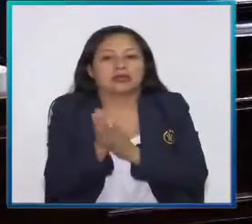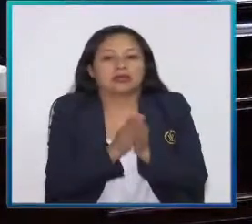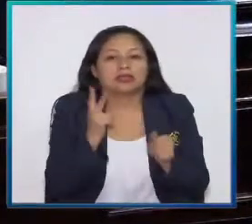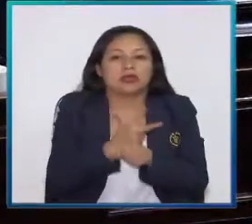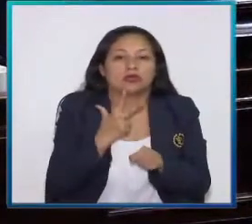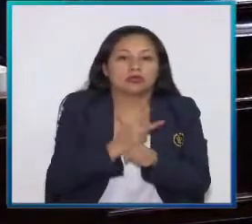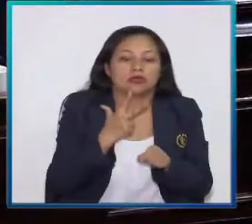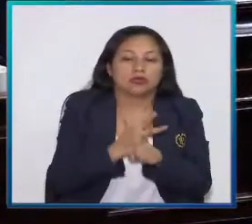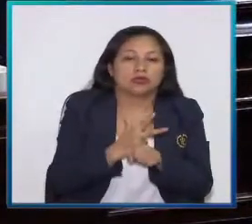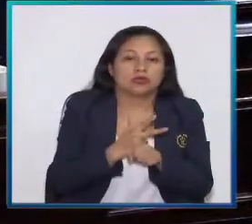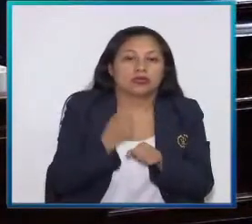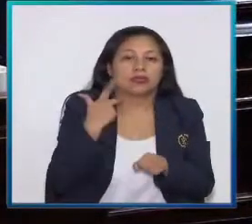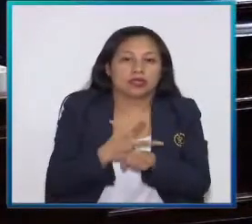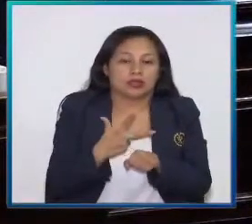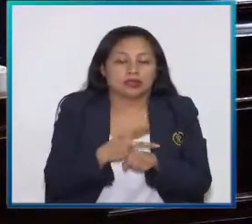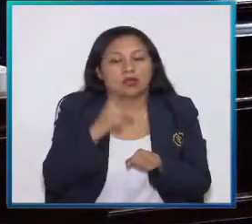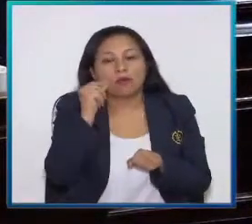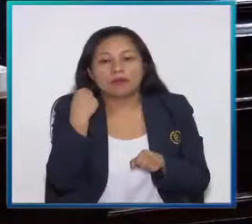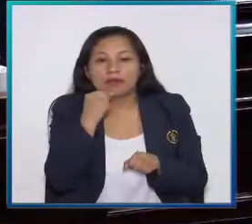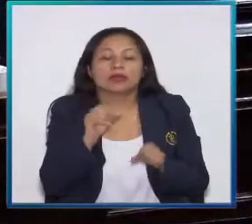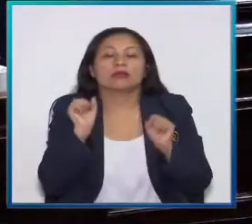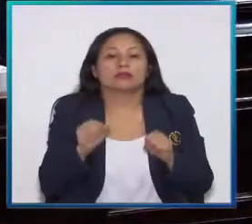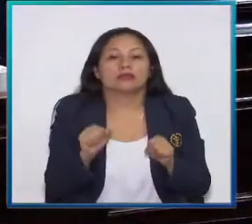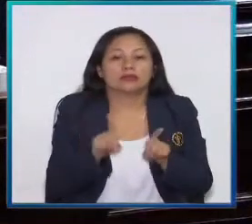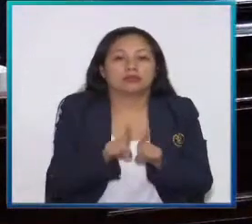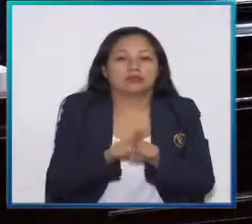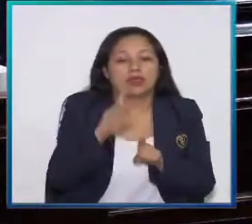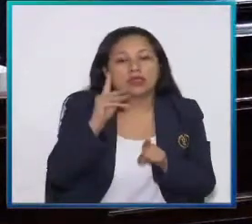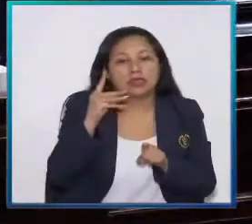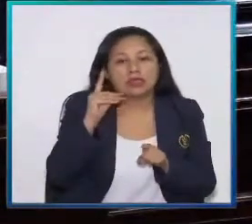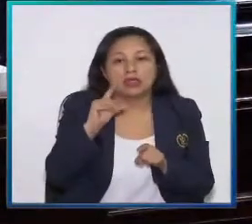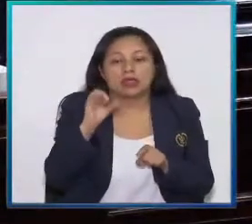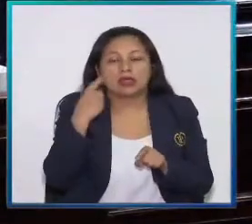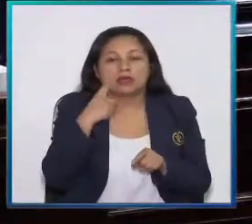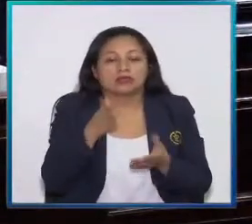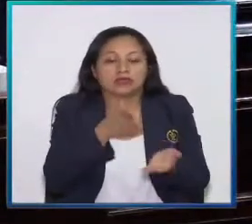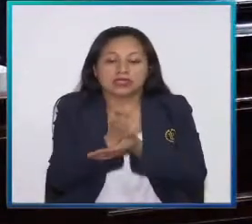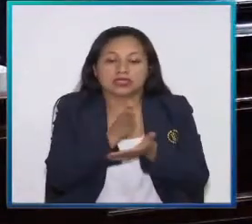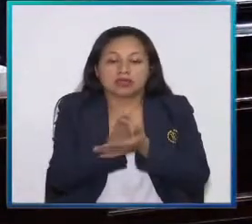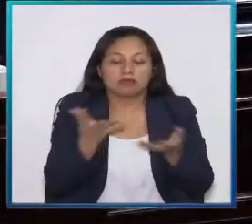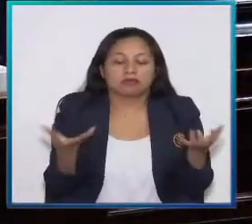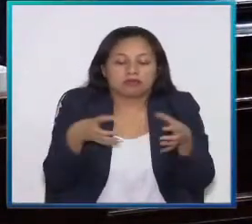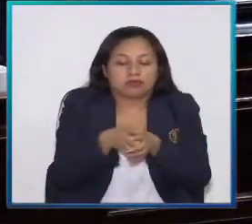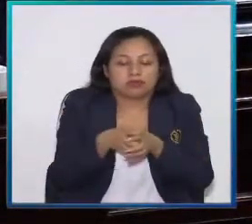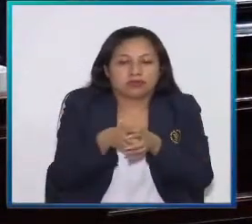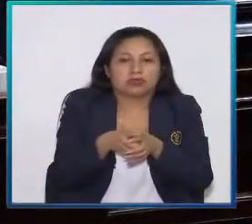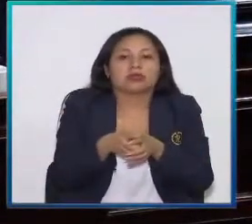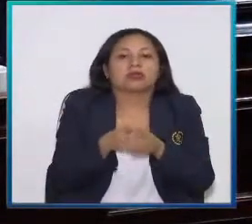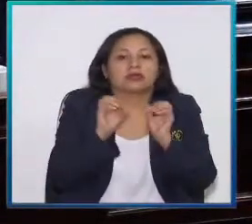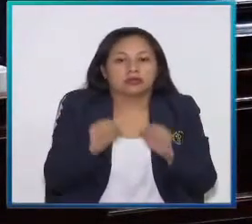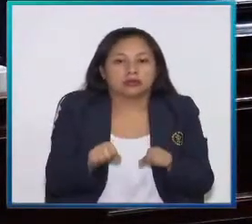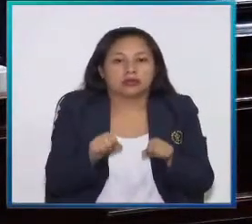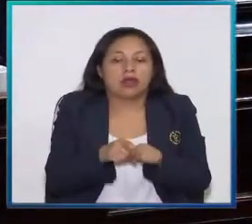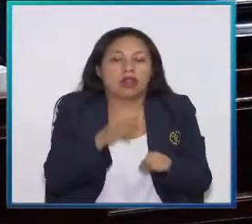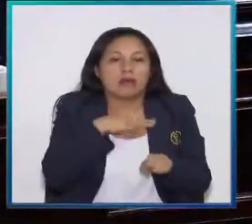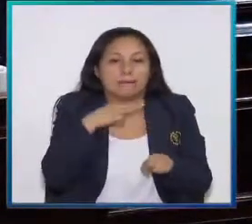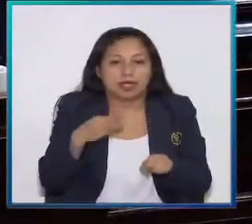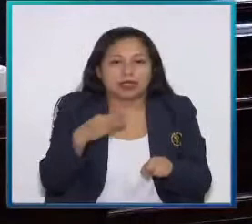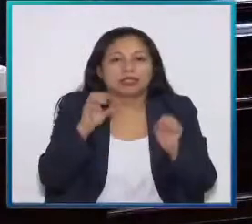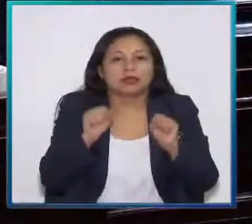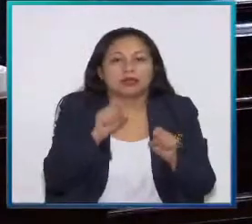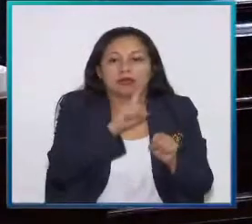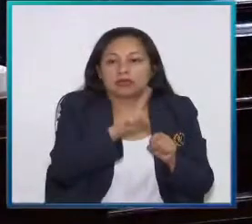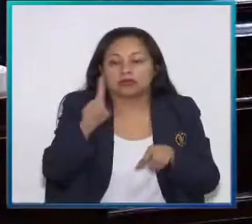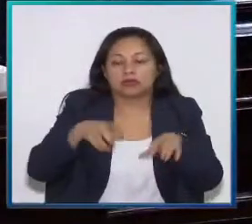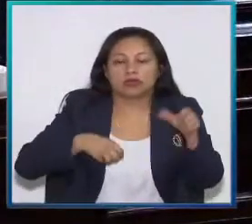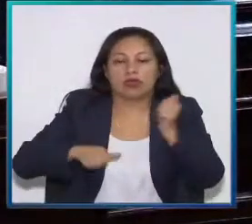los guatemaltecos y de las guatemaltecas. A los decanos de las facultades de Derecho que integran esta comisión, les exigimos que en